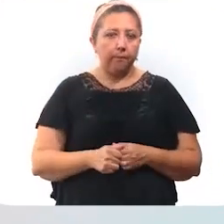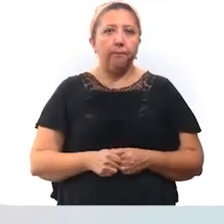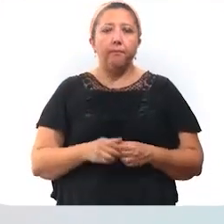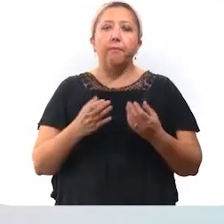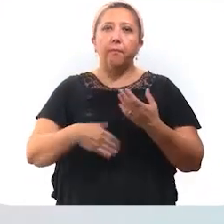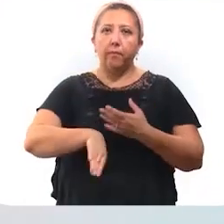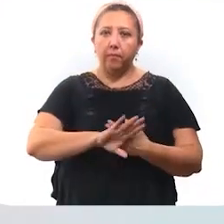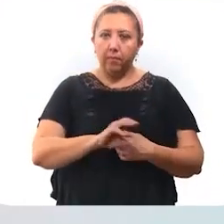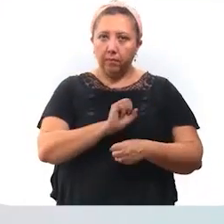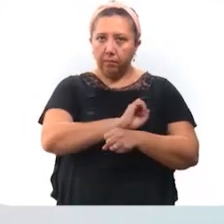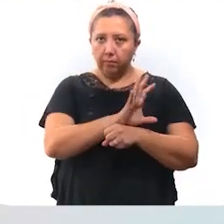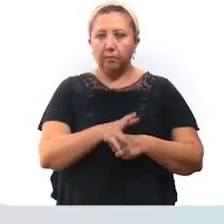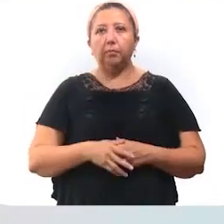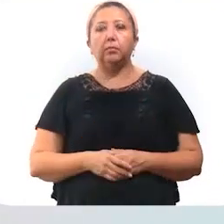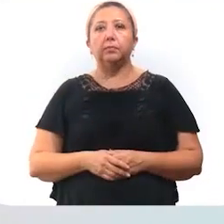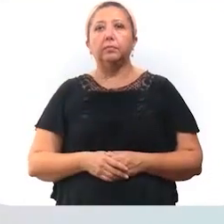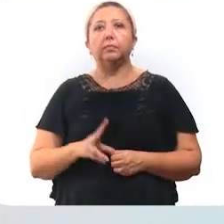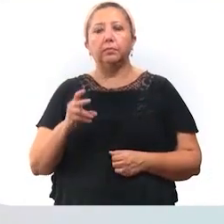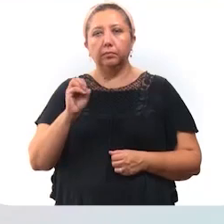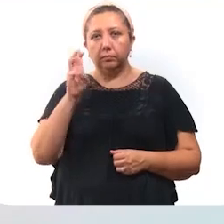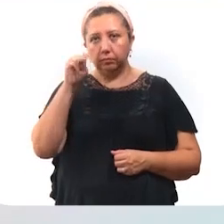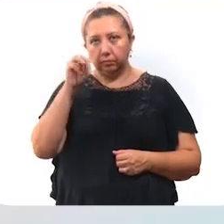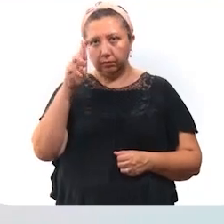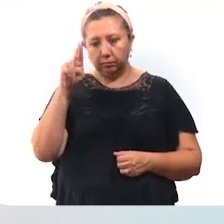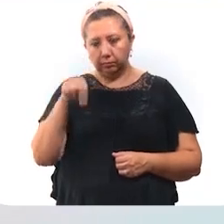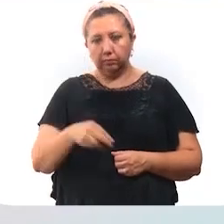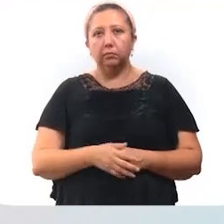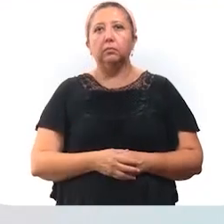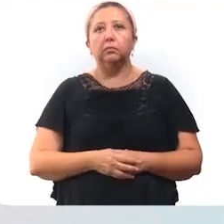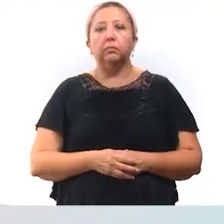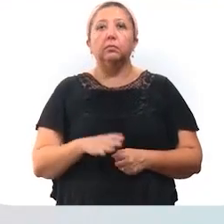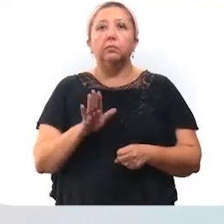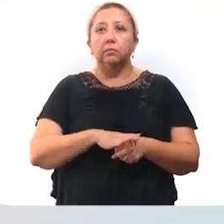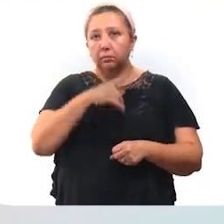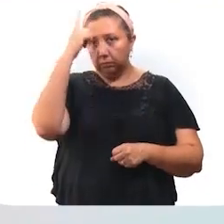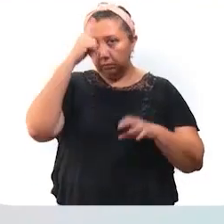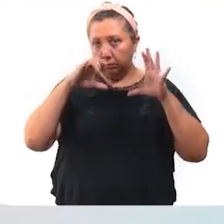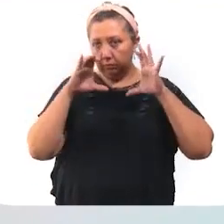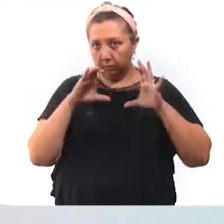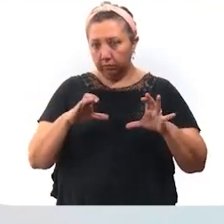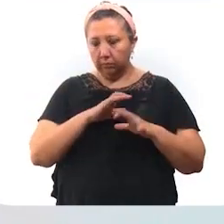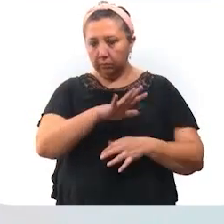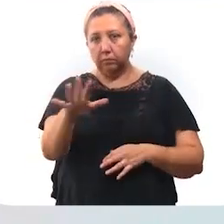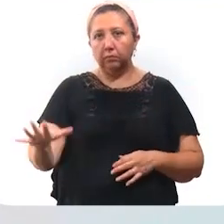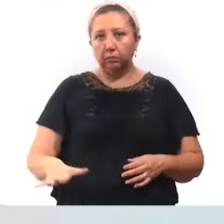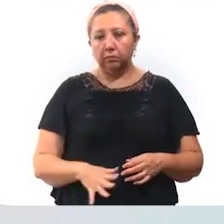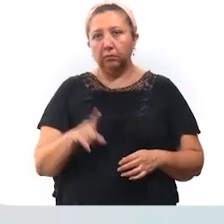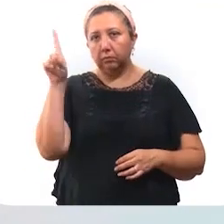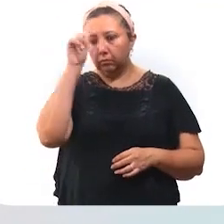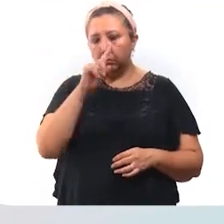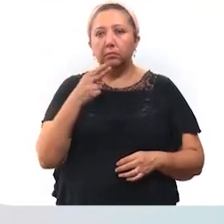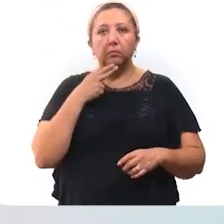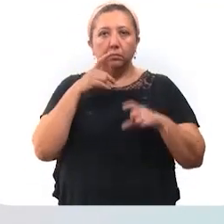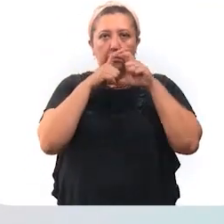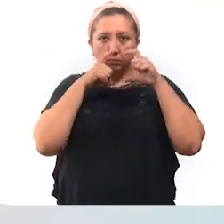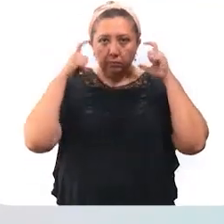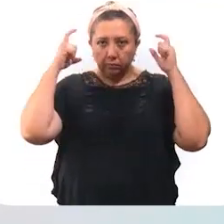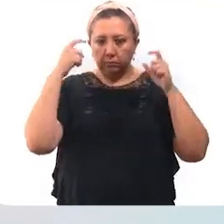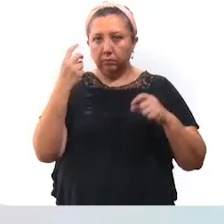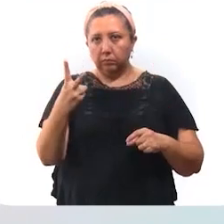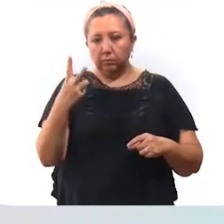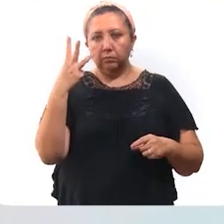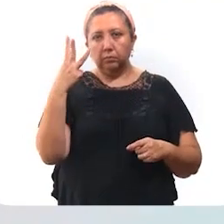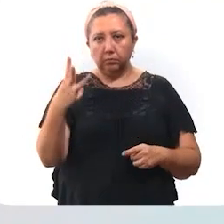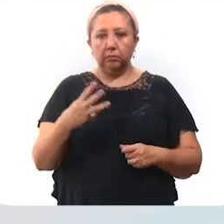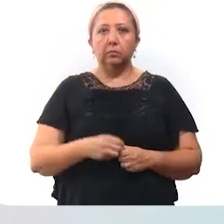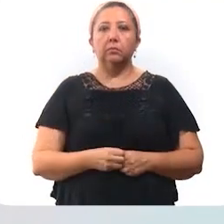protección contra el COVID, incluida la variante Omicron. Por lo que para protegernos entre todos, se sugiere el uso de cubrebocas de 2